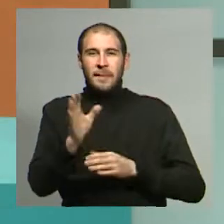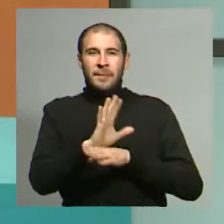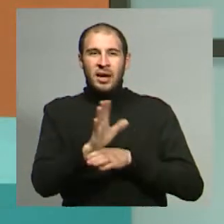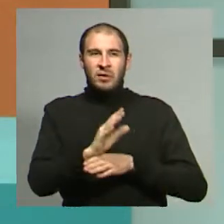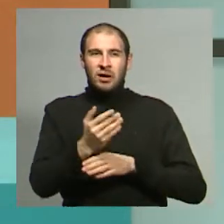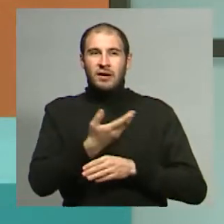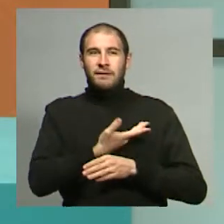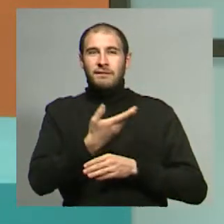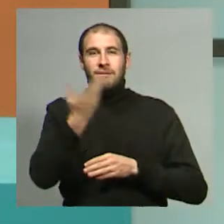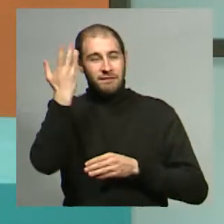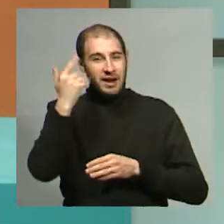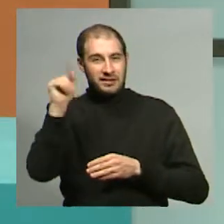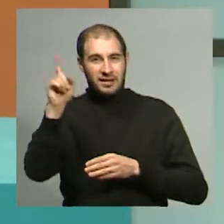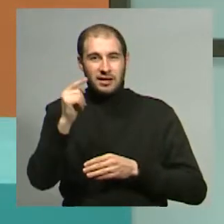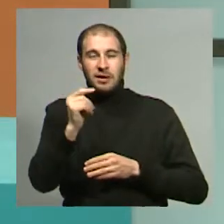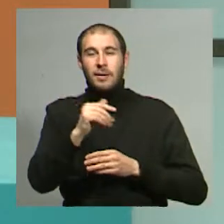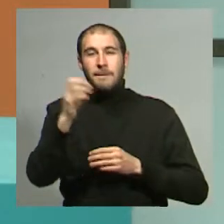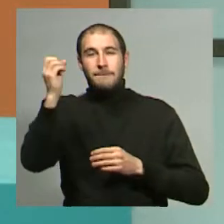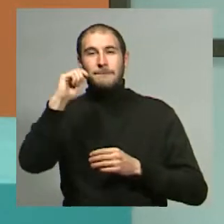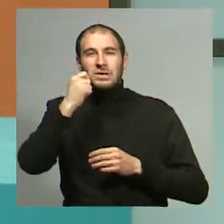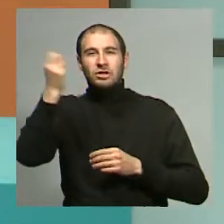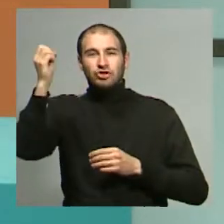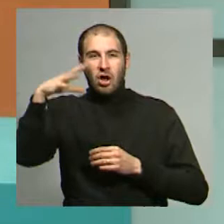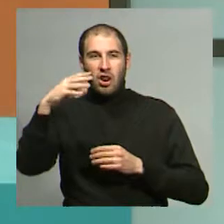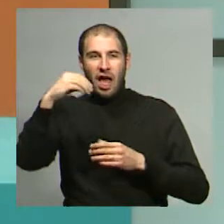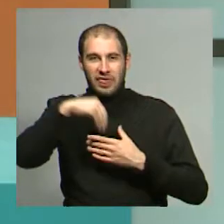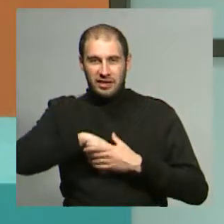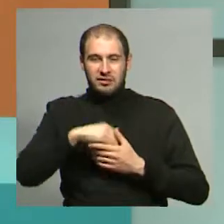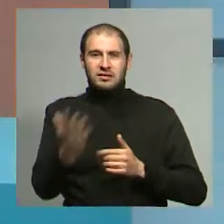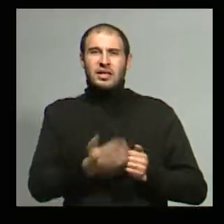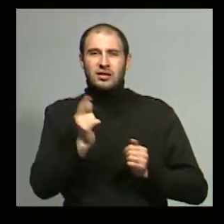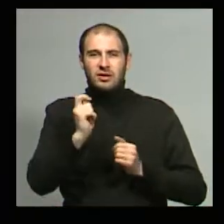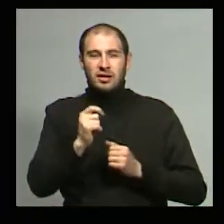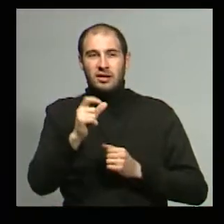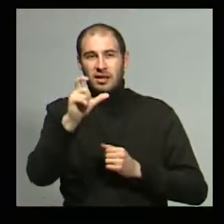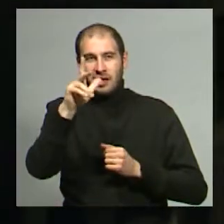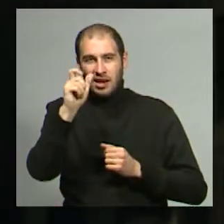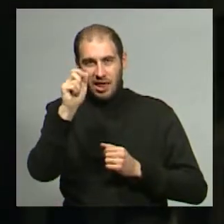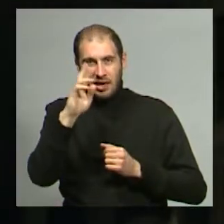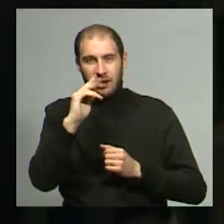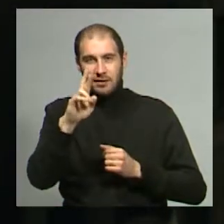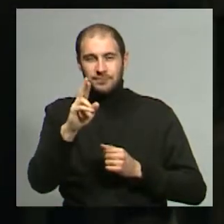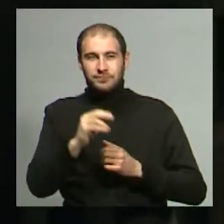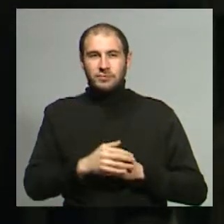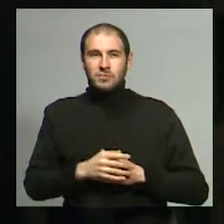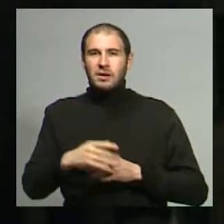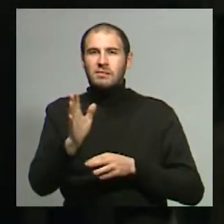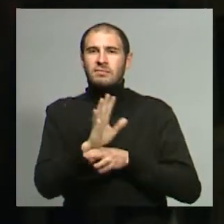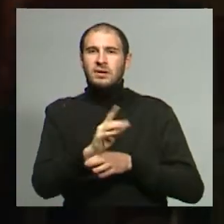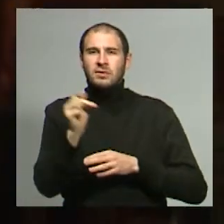película francesa Un bello sol interior, dirigido por Claire Denis. Es una película en la